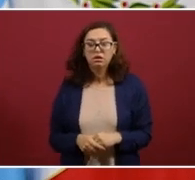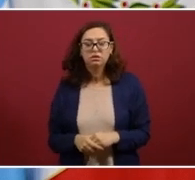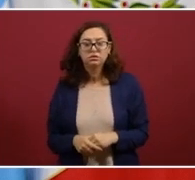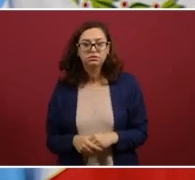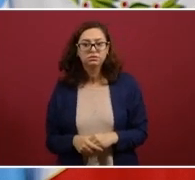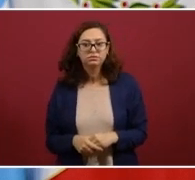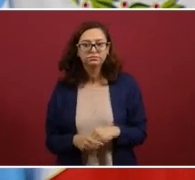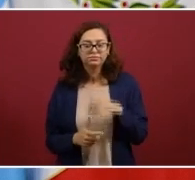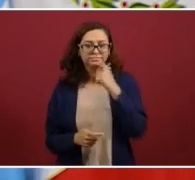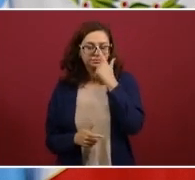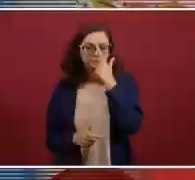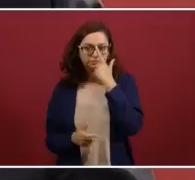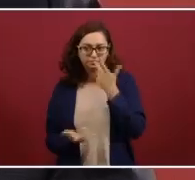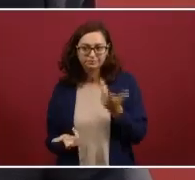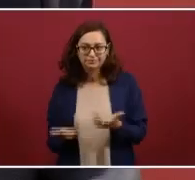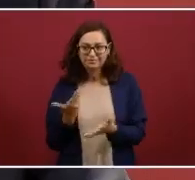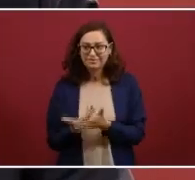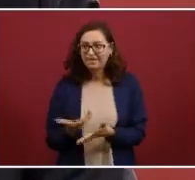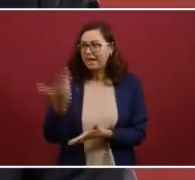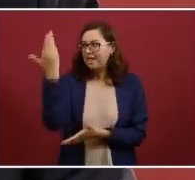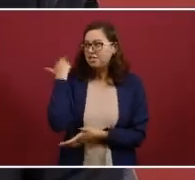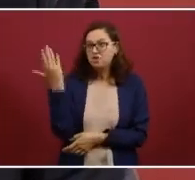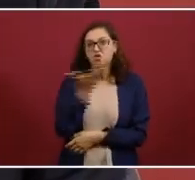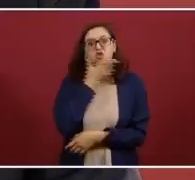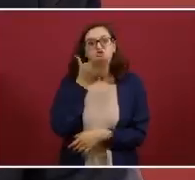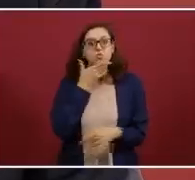Antes llenaban aviones,